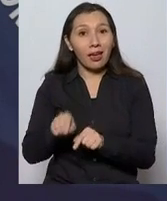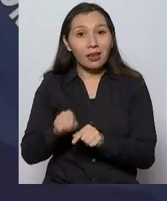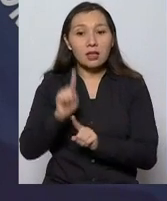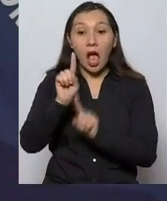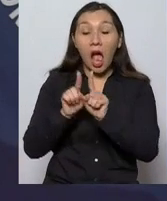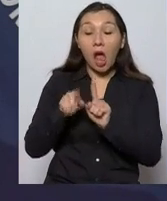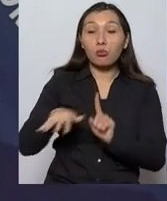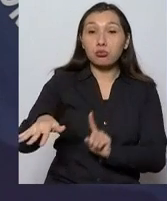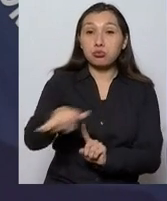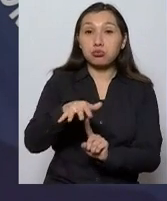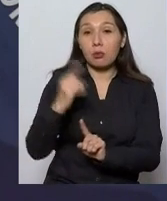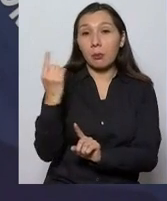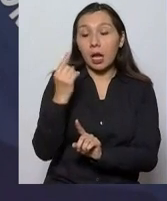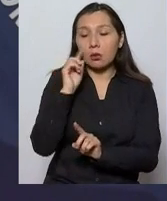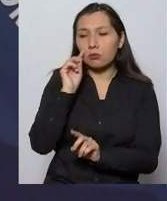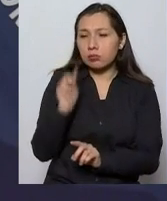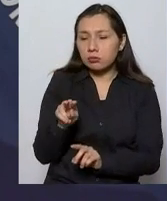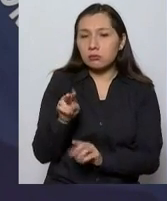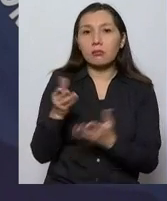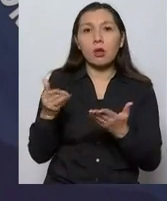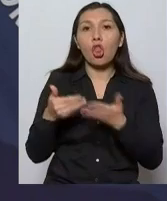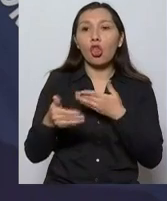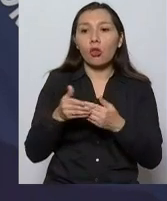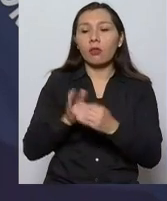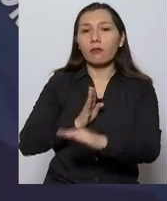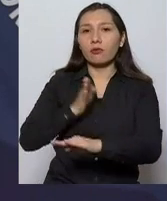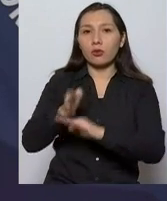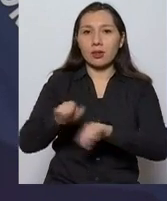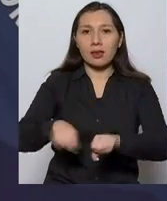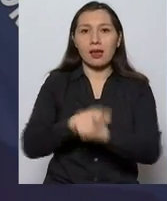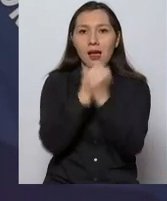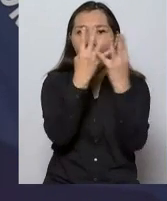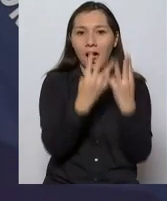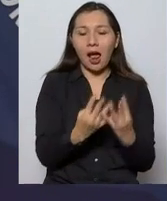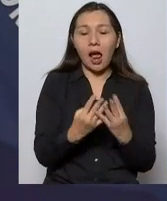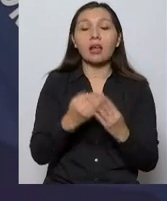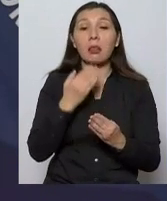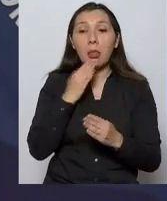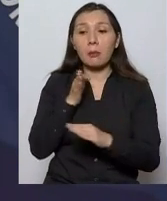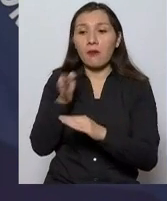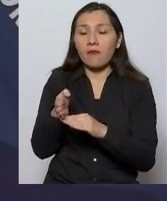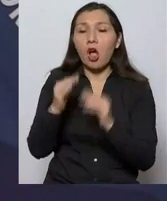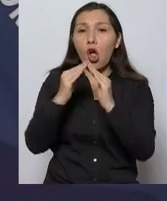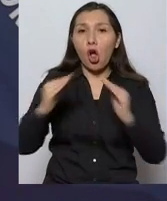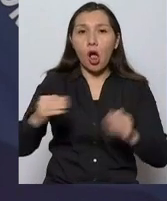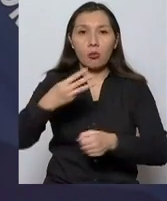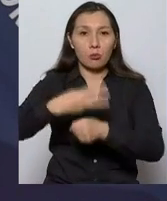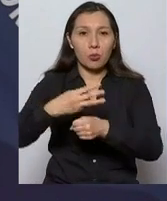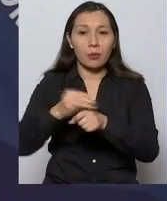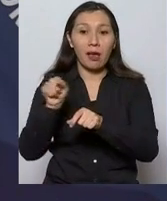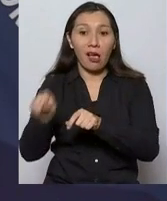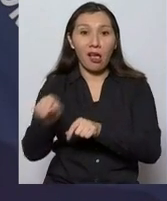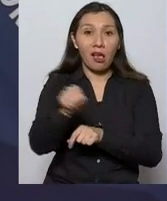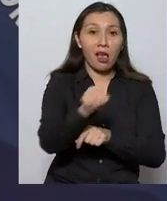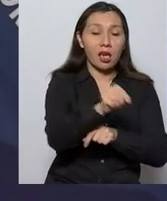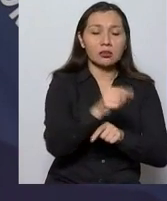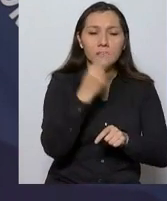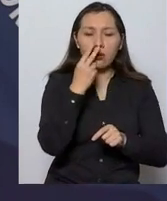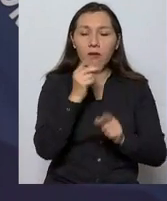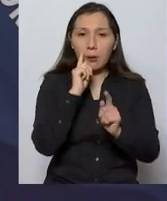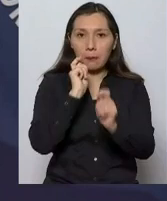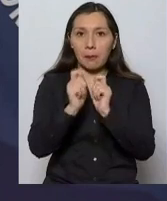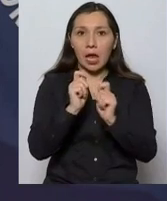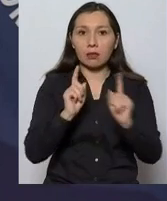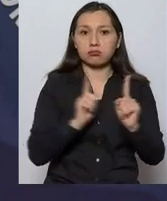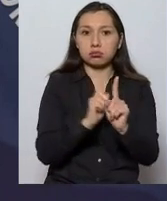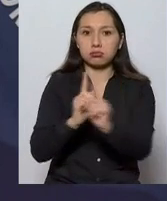algunas situaciones particulares hemos ido a la cárcel, hemos ido a los hogares de adultos mayores, en aquellas situaciones donde es un